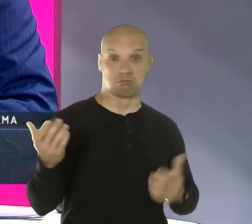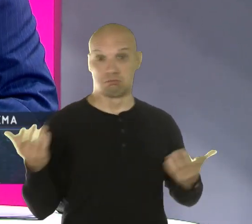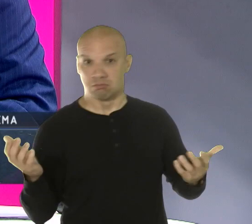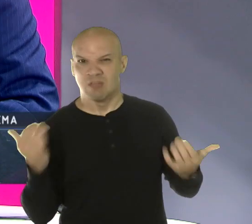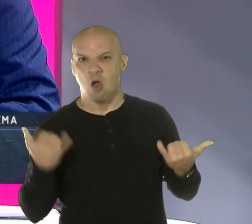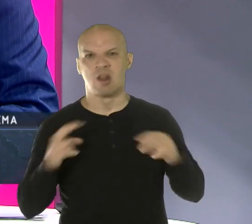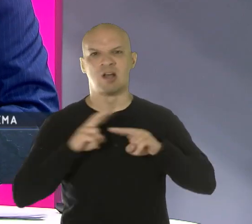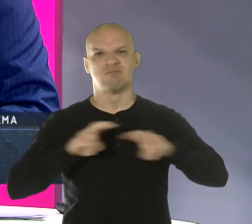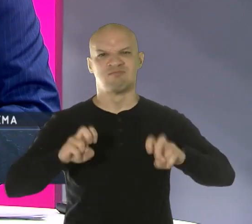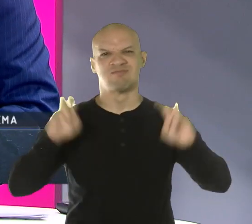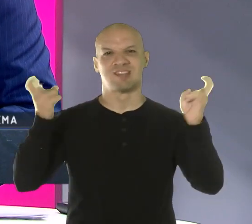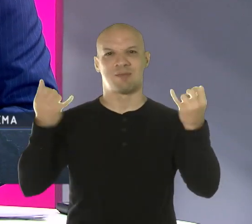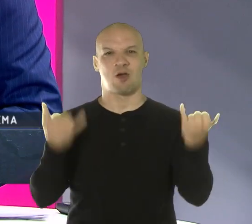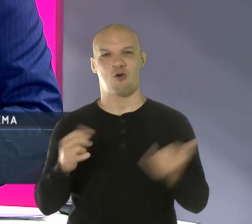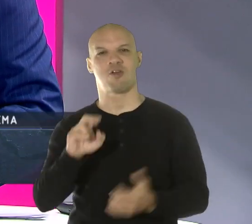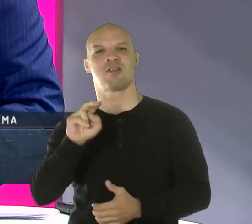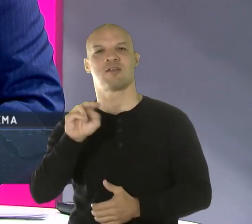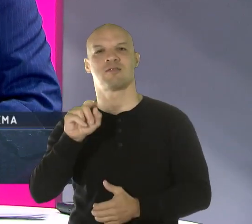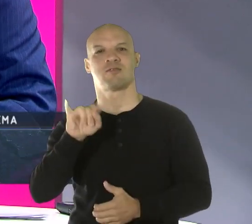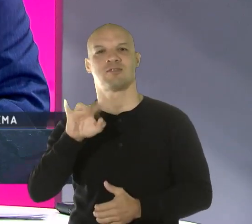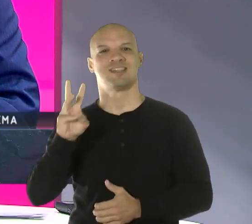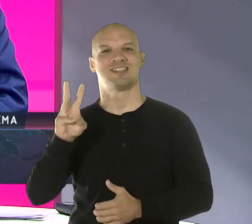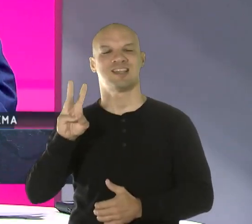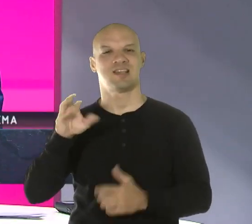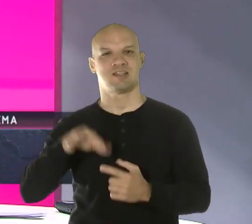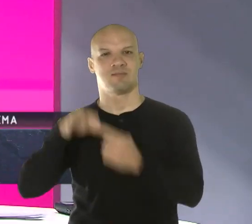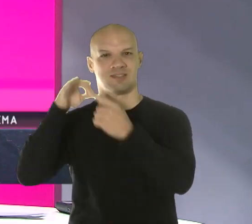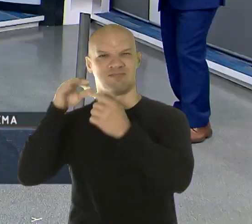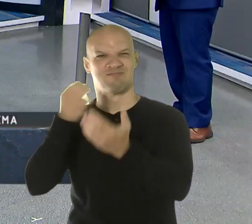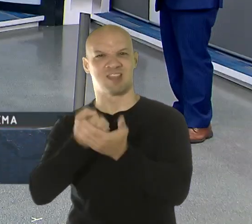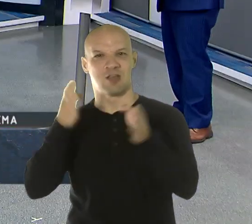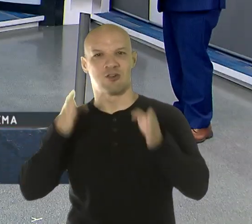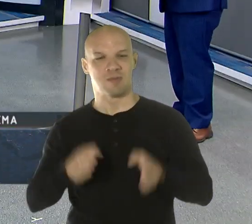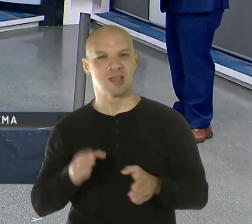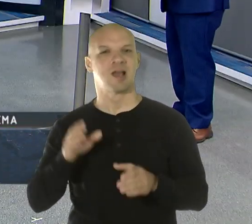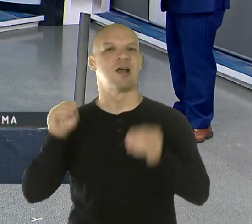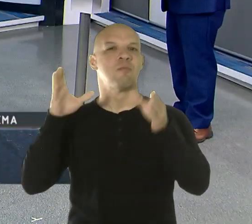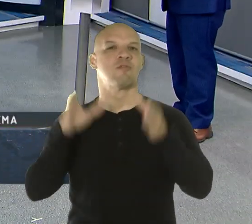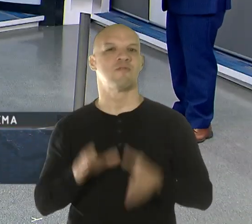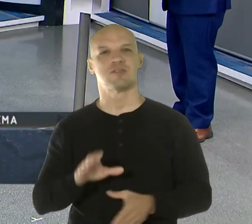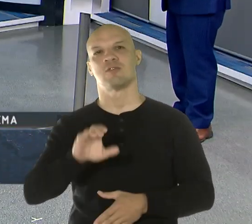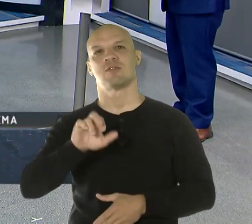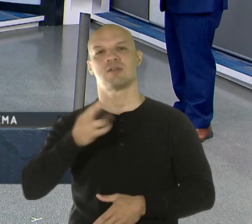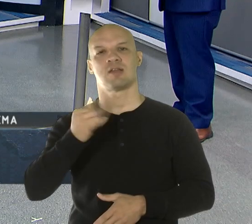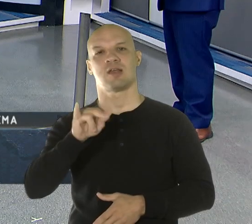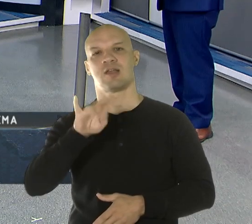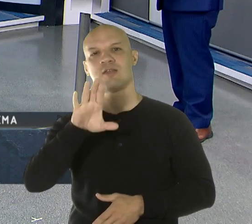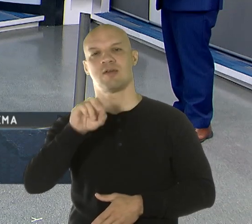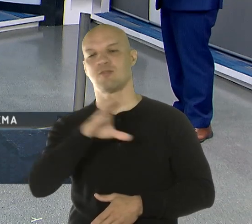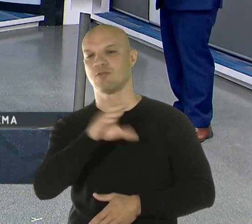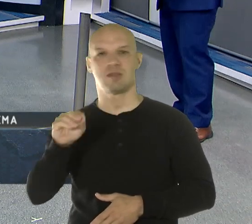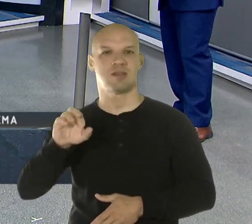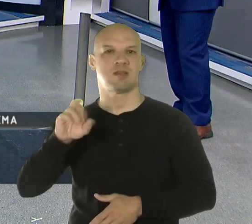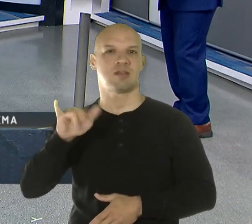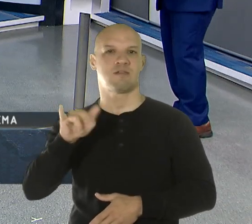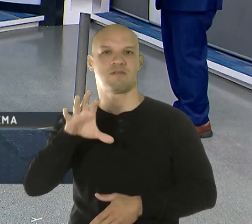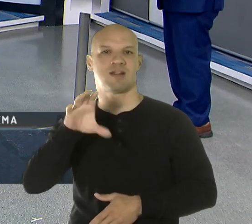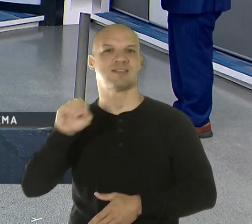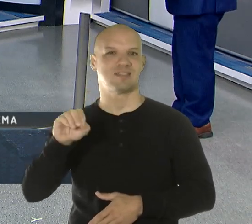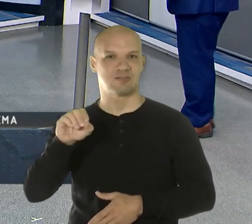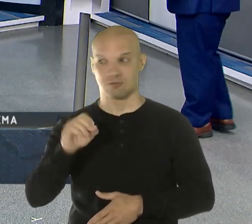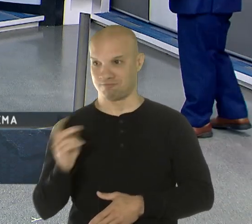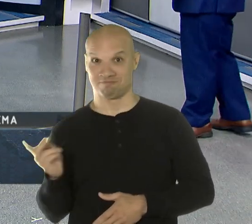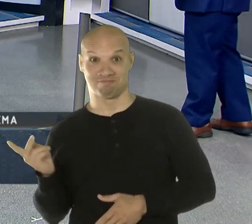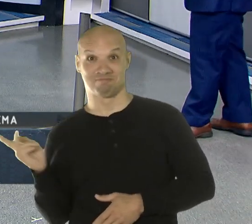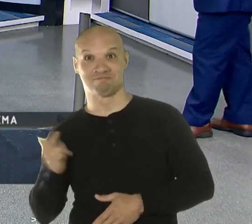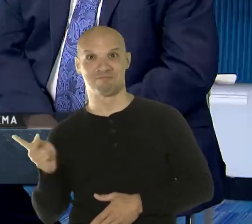analizamos en Noti6 Especial con los economistas profesor Heriberto Martínez Otero y el también profesor Francisco Montalvo Fiol. Muchas